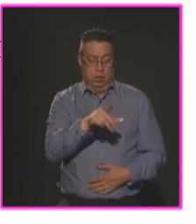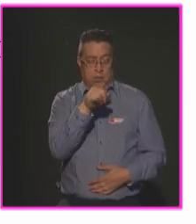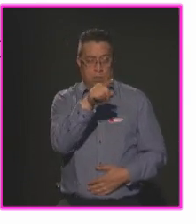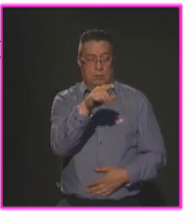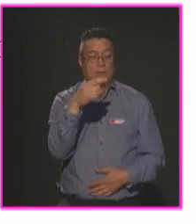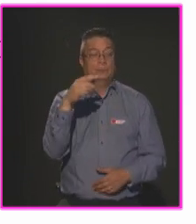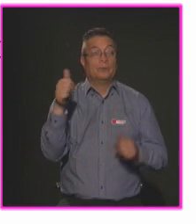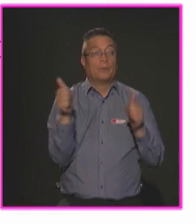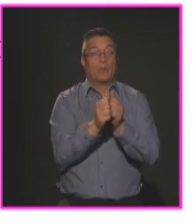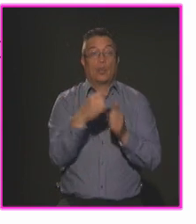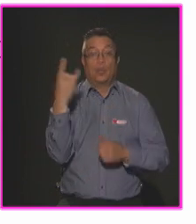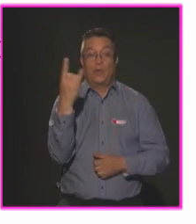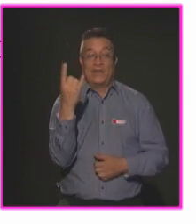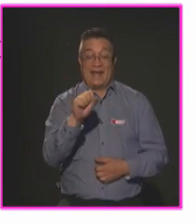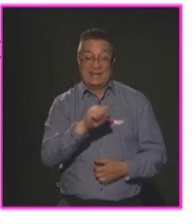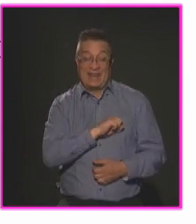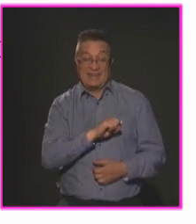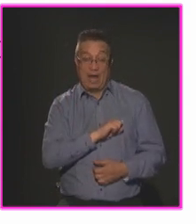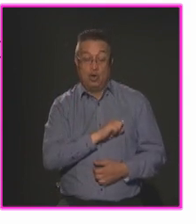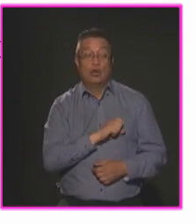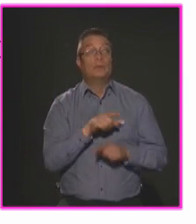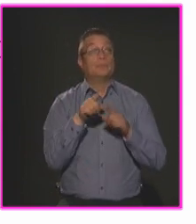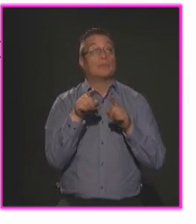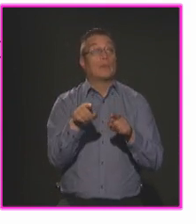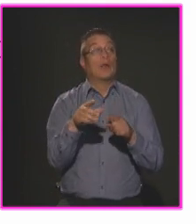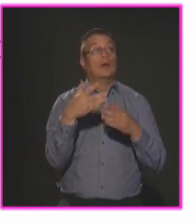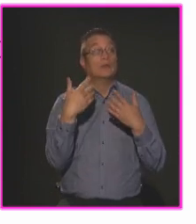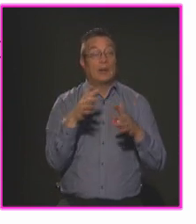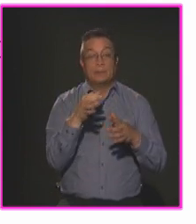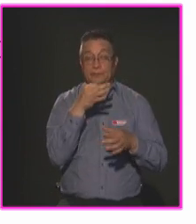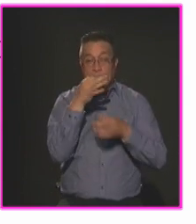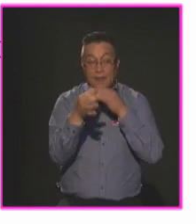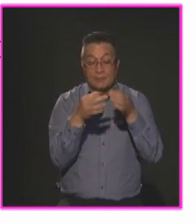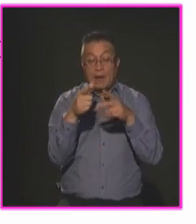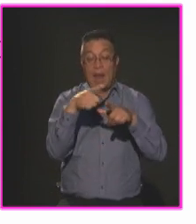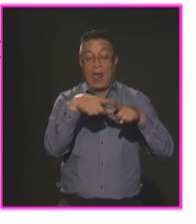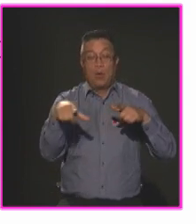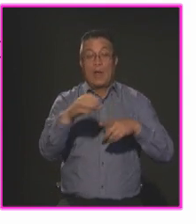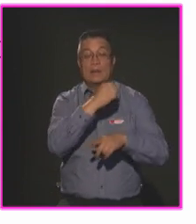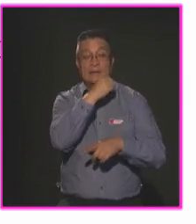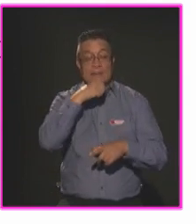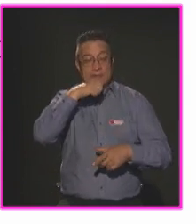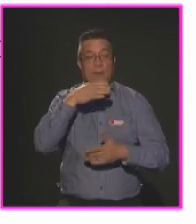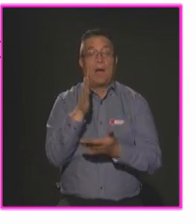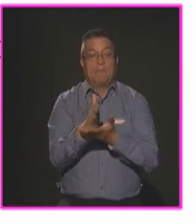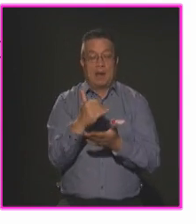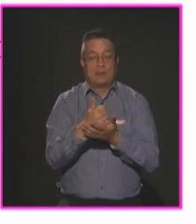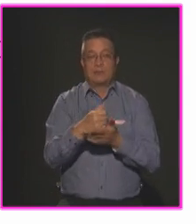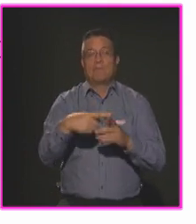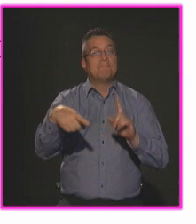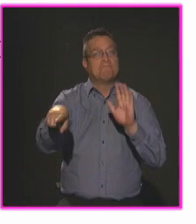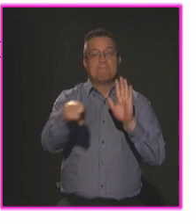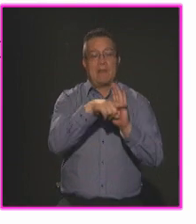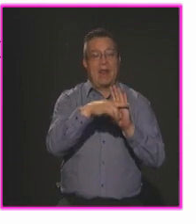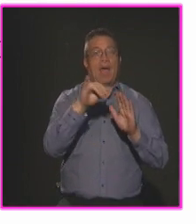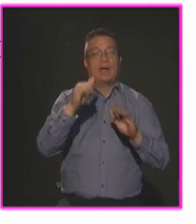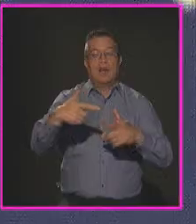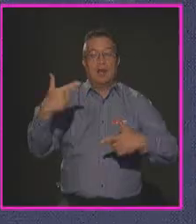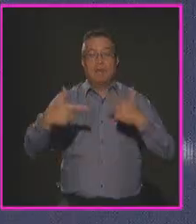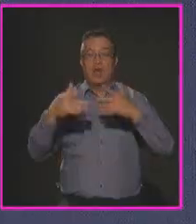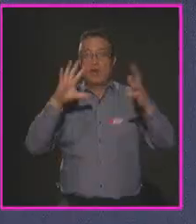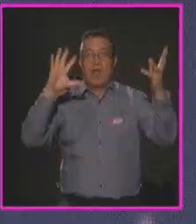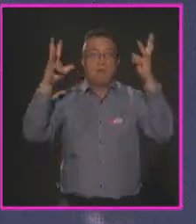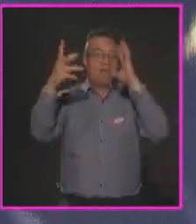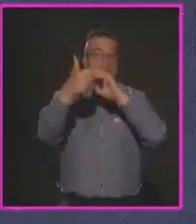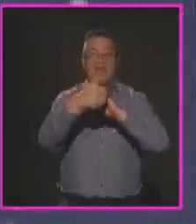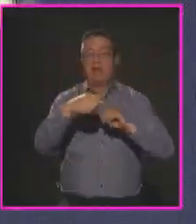Universidad de Santiago, y que concluyeron que en realidad la laguna se secó por una planificación deficiente y una política ambiental